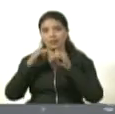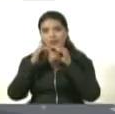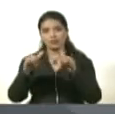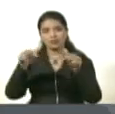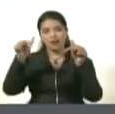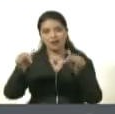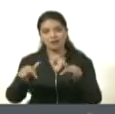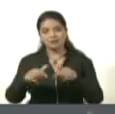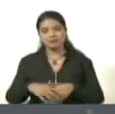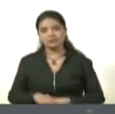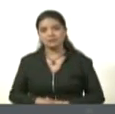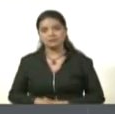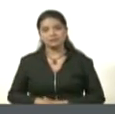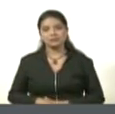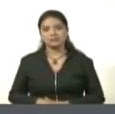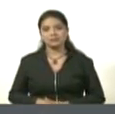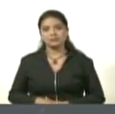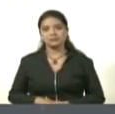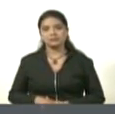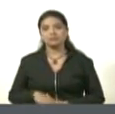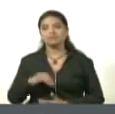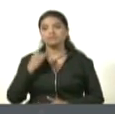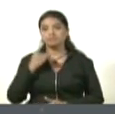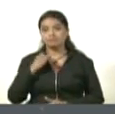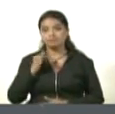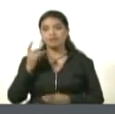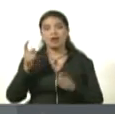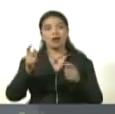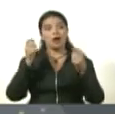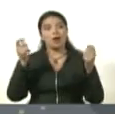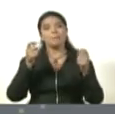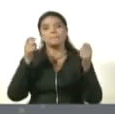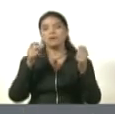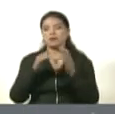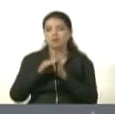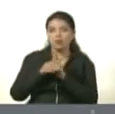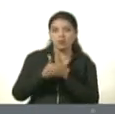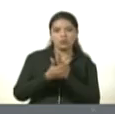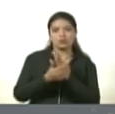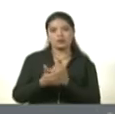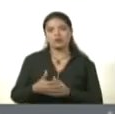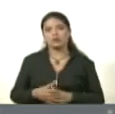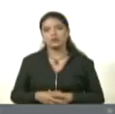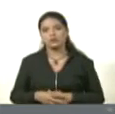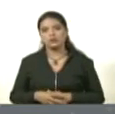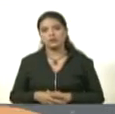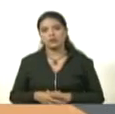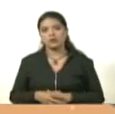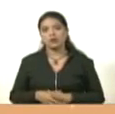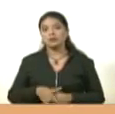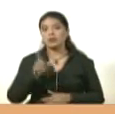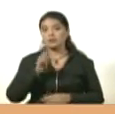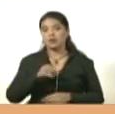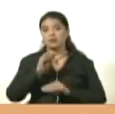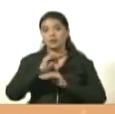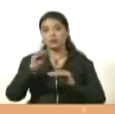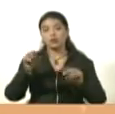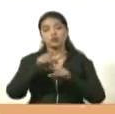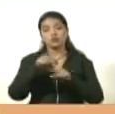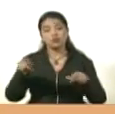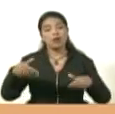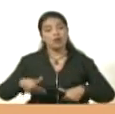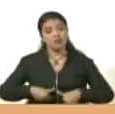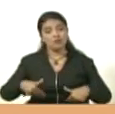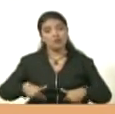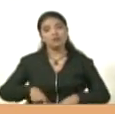señores embajadores, es que hay toda una campaña para ocultarlo. Yo les voy a pasar, y ustedes hagan un esfuerzo